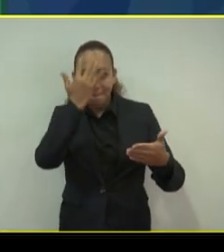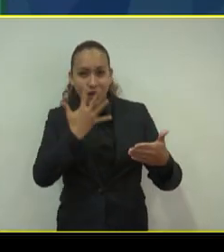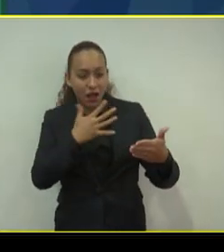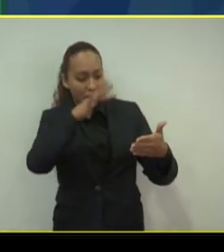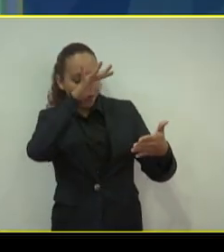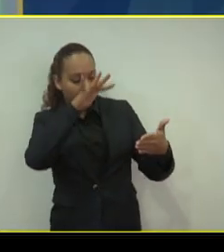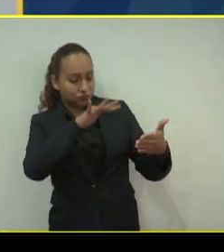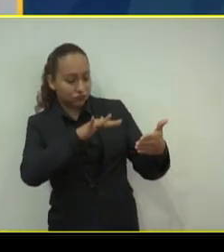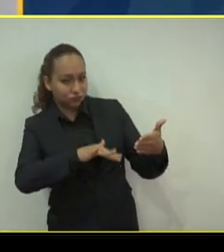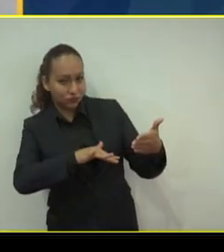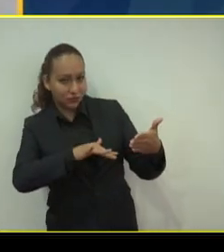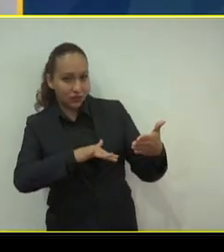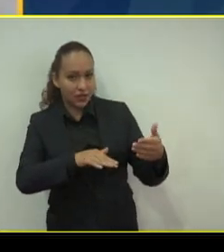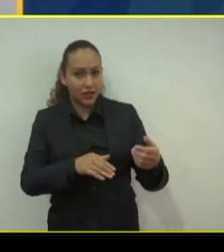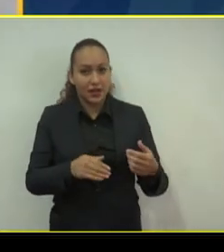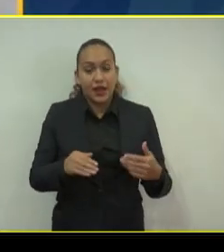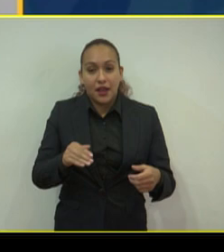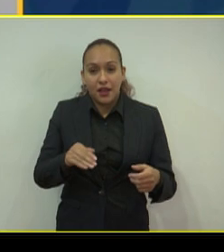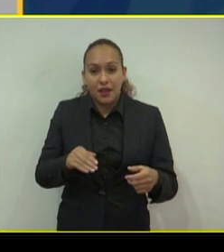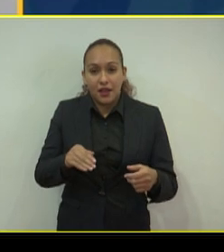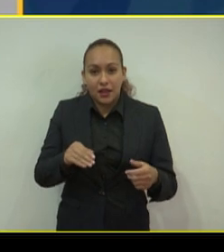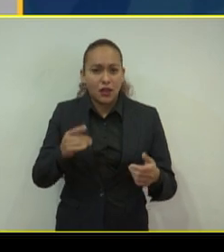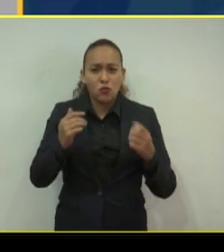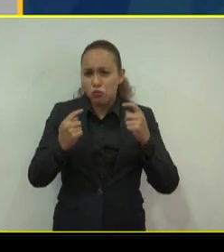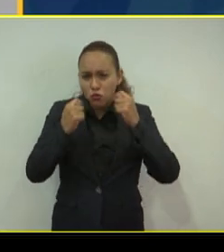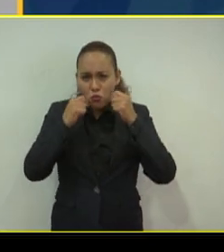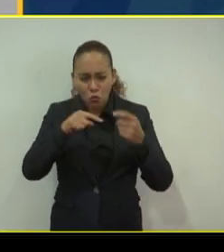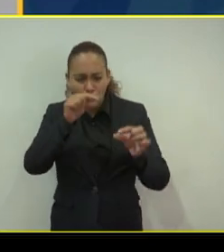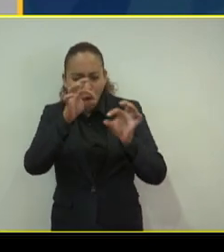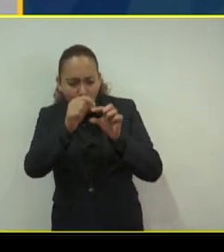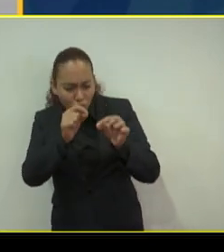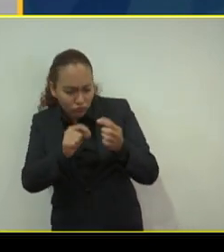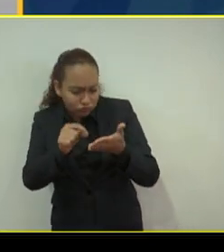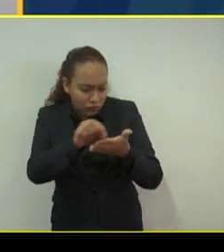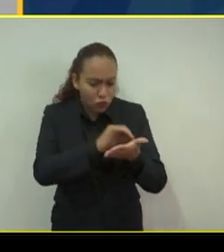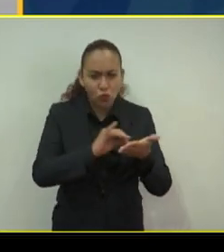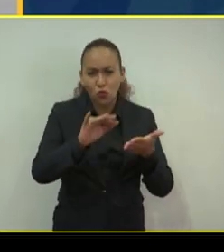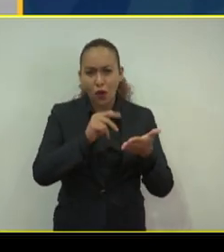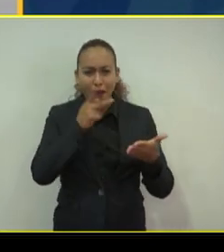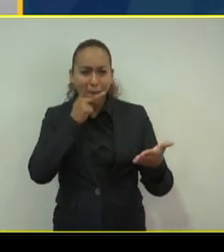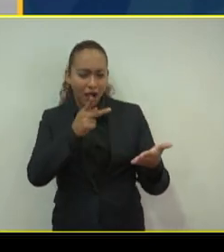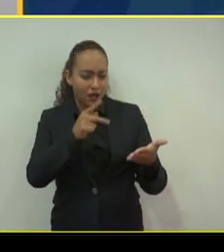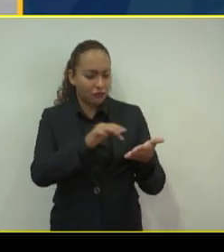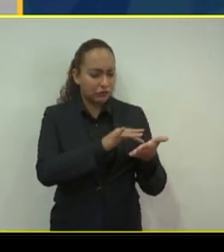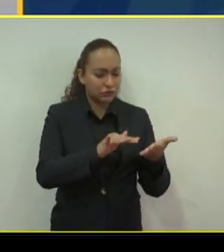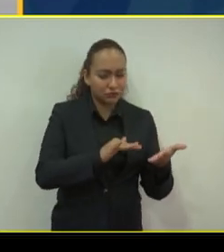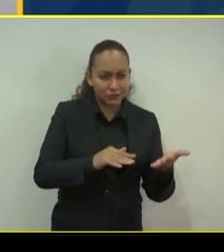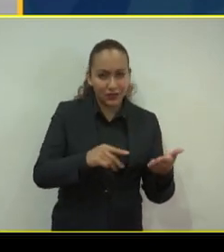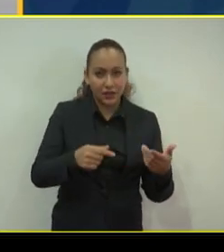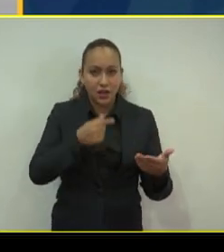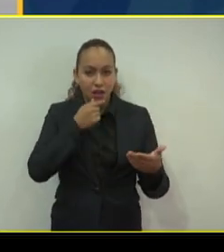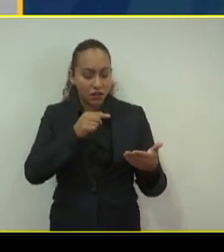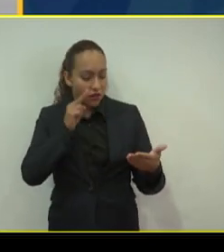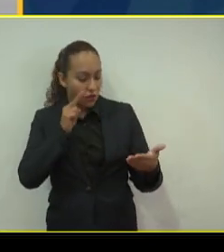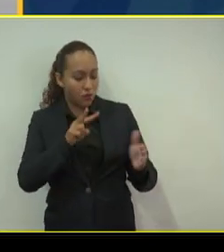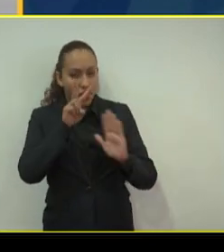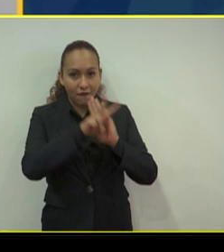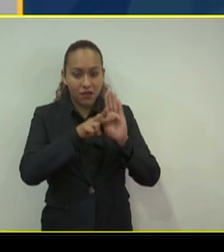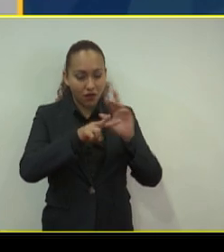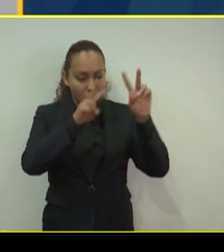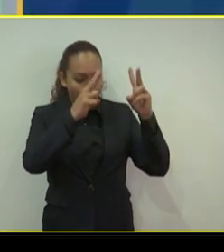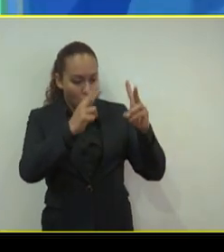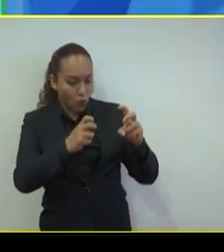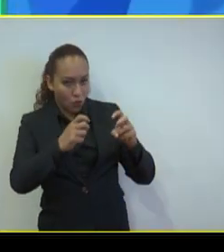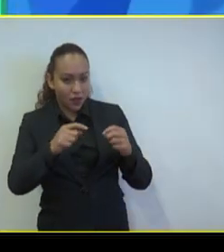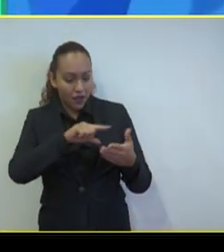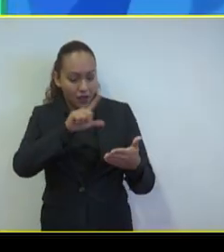entender al usuario que si deja presionado cualquier elemento de la pantalla, como botones, textos o iconos, por más de 2 segundos, se desplegará un video, el cual le mostrará